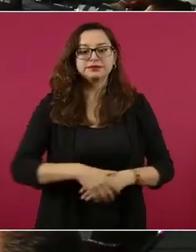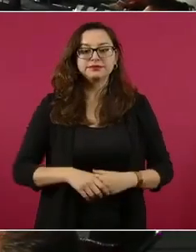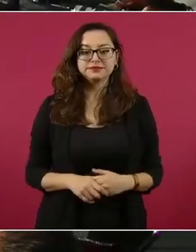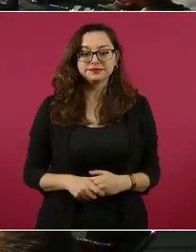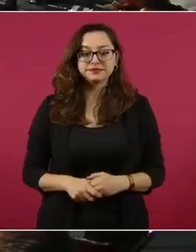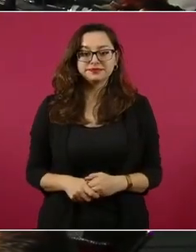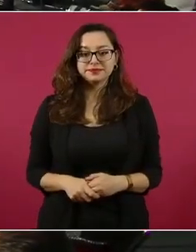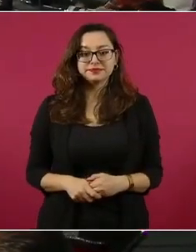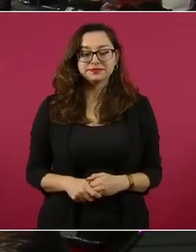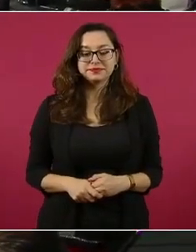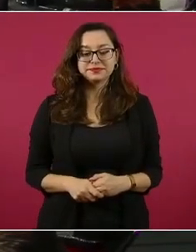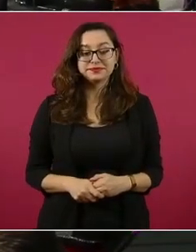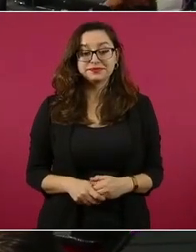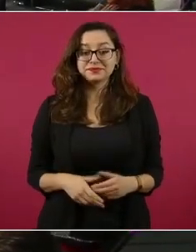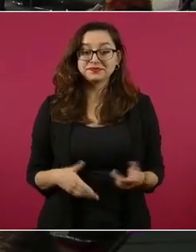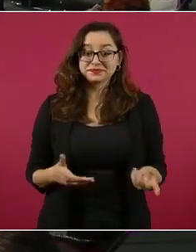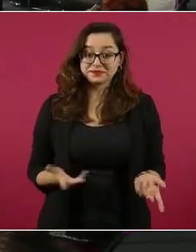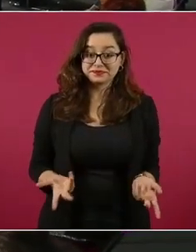Entonces,